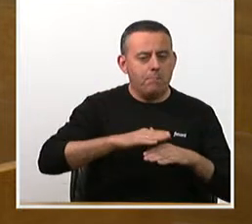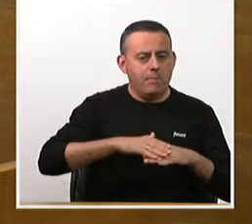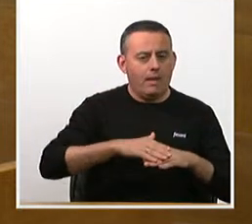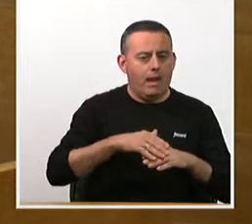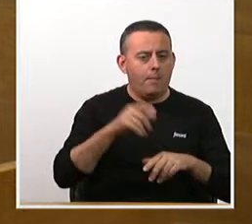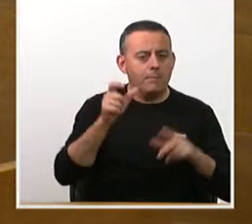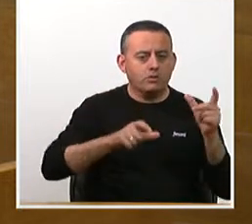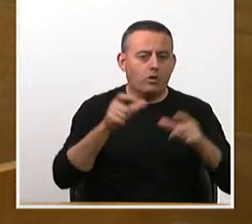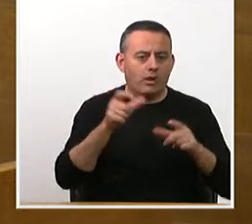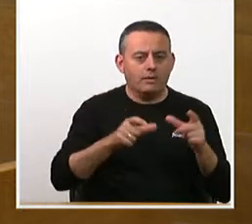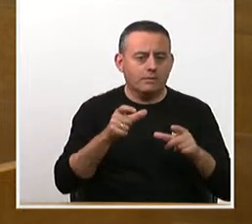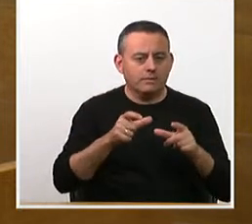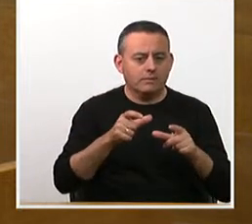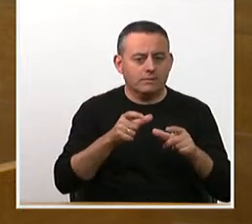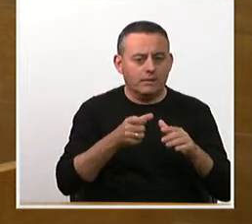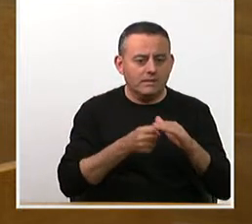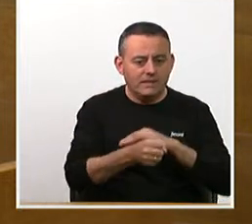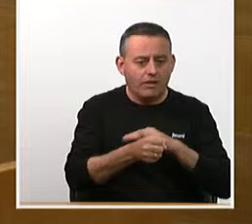inserción